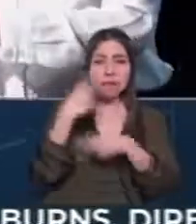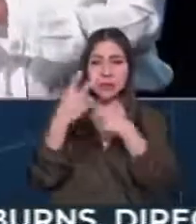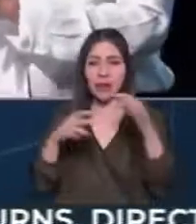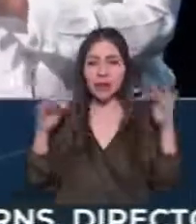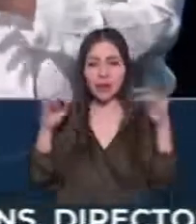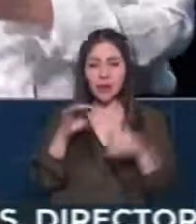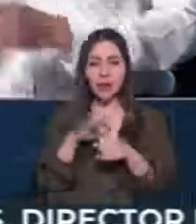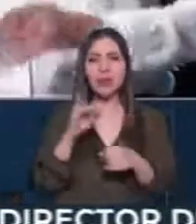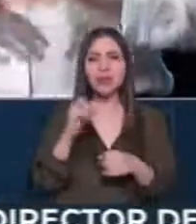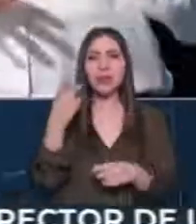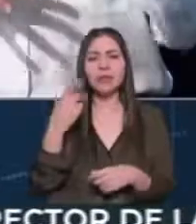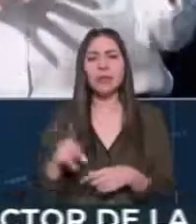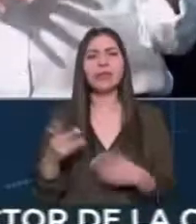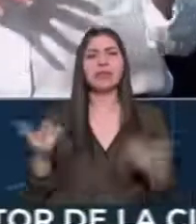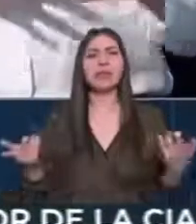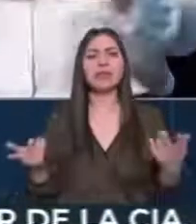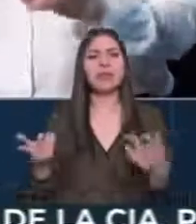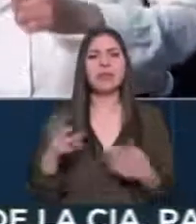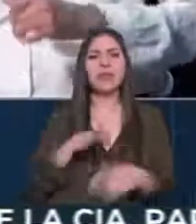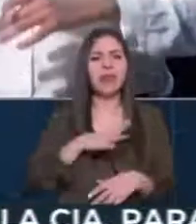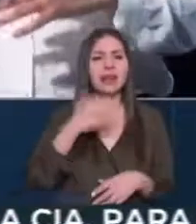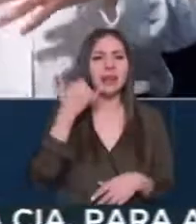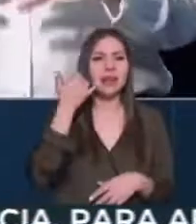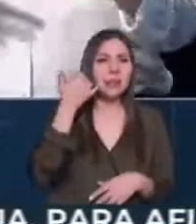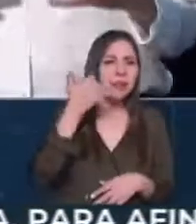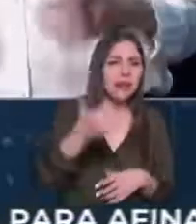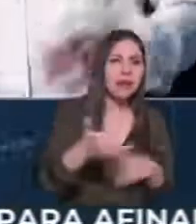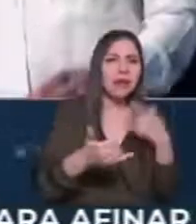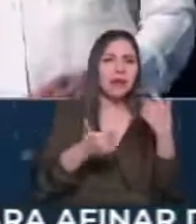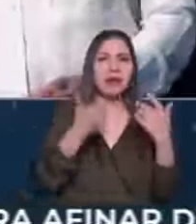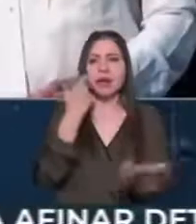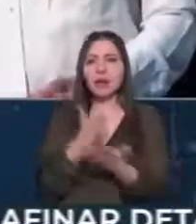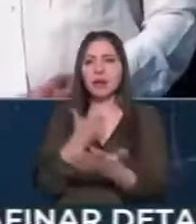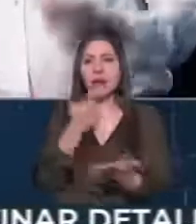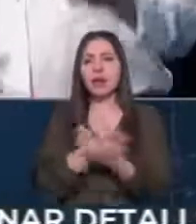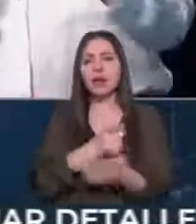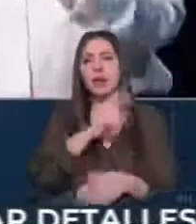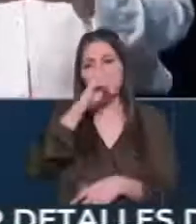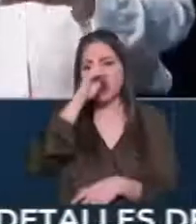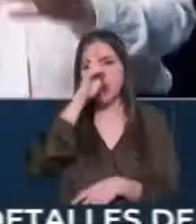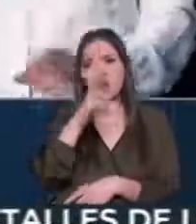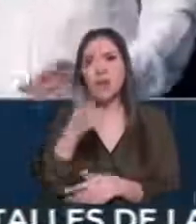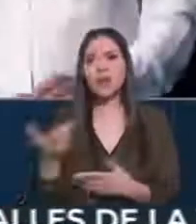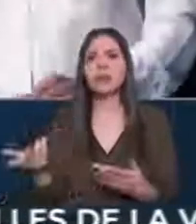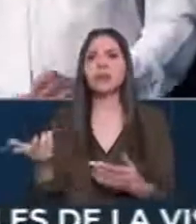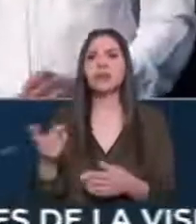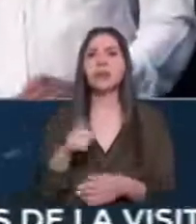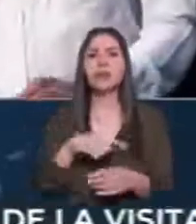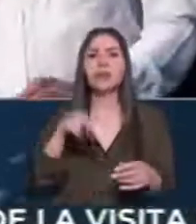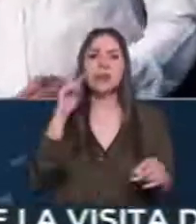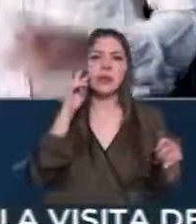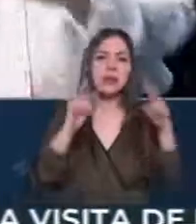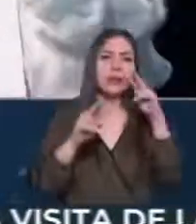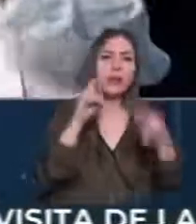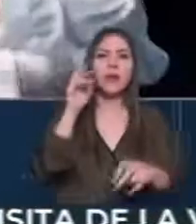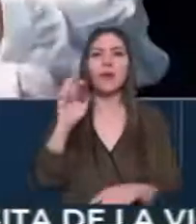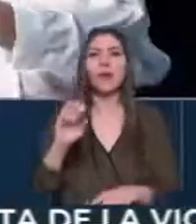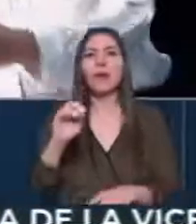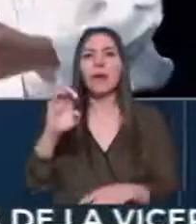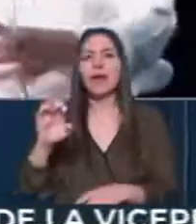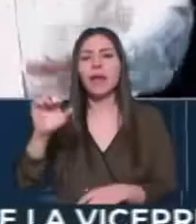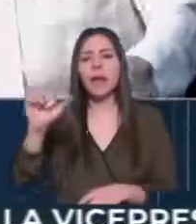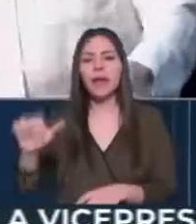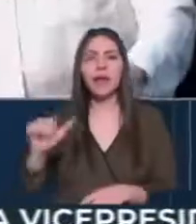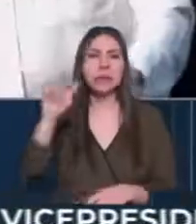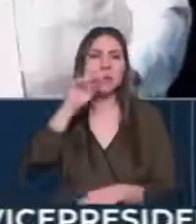este escenario de violencia. Ya tenemos llamados, ya tenemos posicionamientos, los observadores de la OEA. Tenemos, por